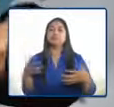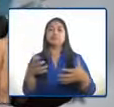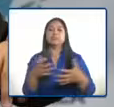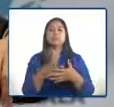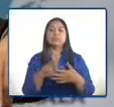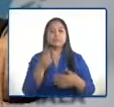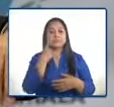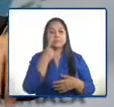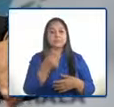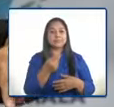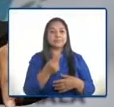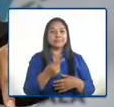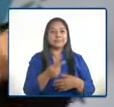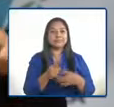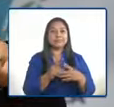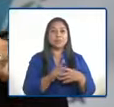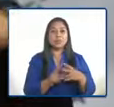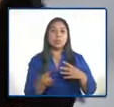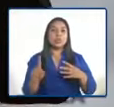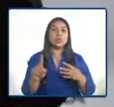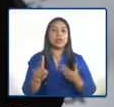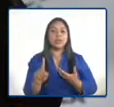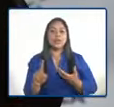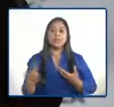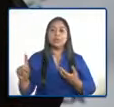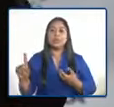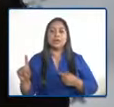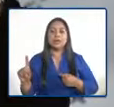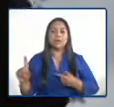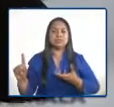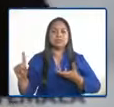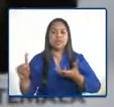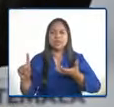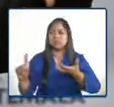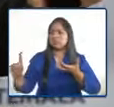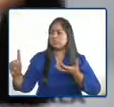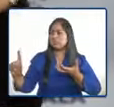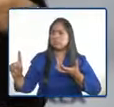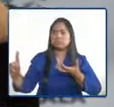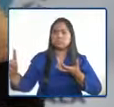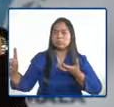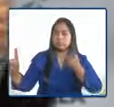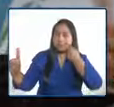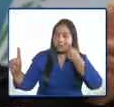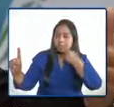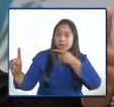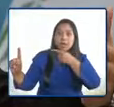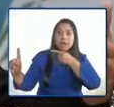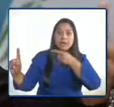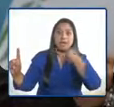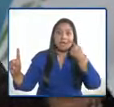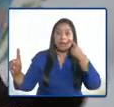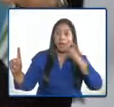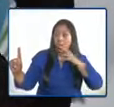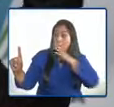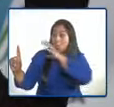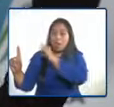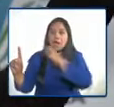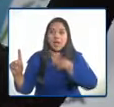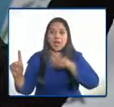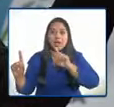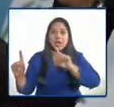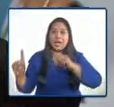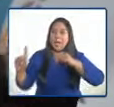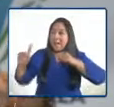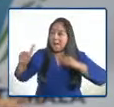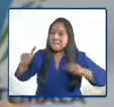iba cada vez alejándose más de nosotros. El niño, hasta el punto que cuando ya sabía que no lo íbamos a poder alcanzar, emprendió